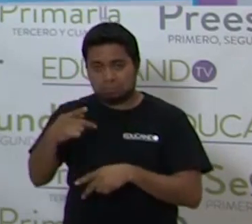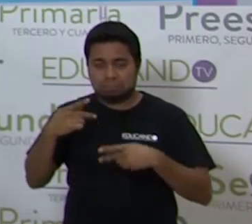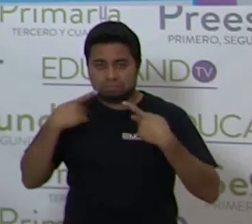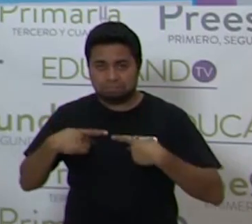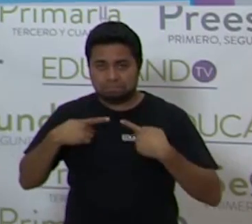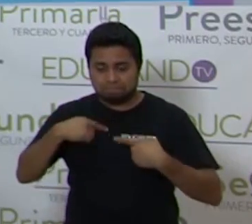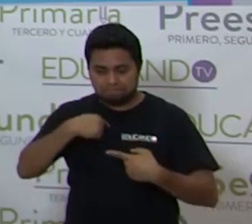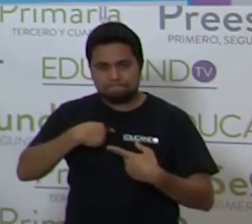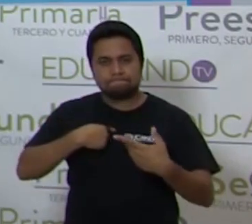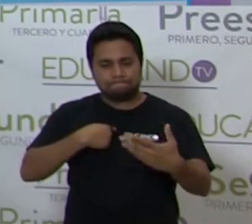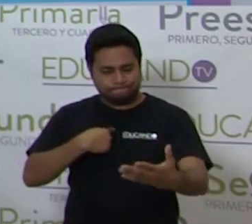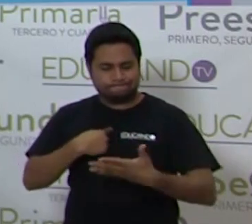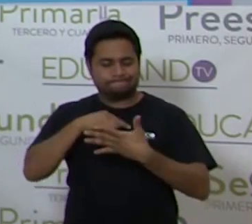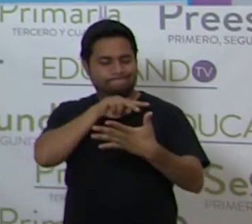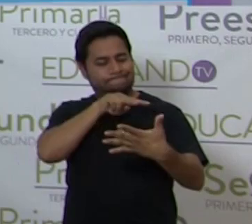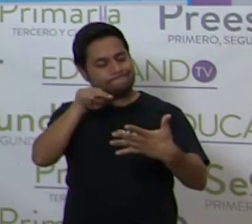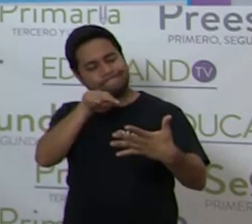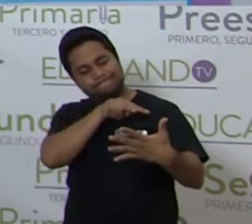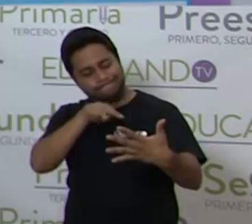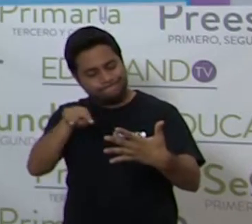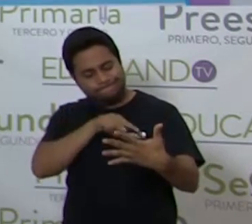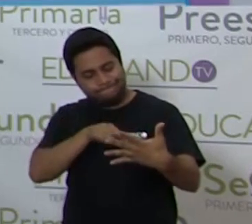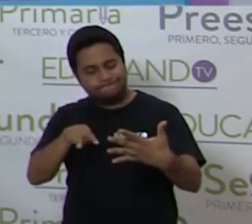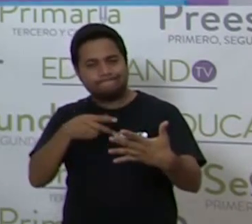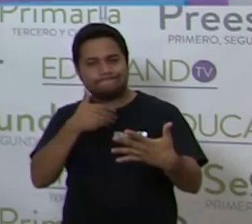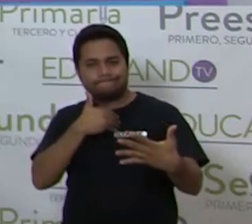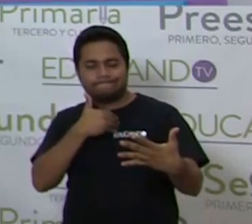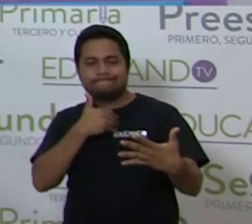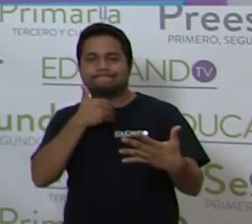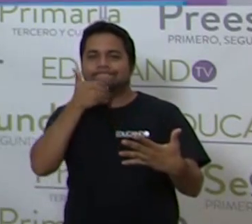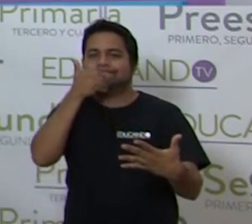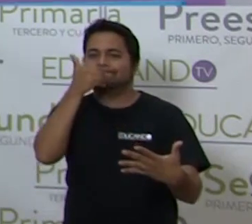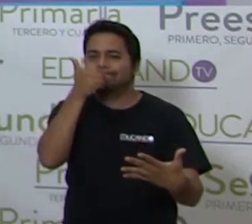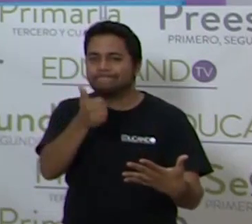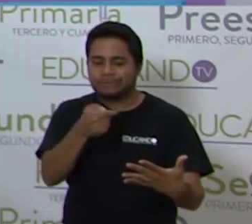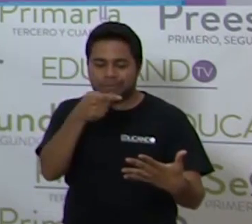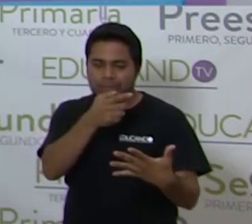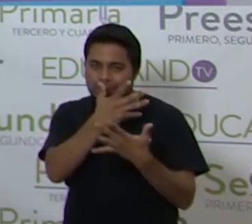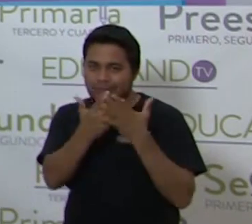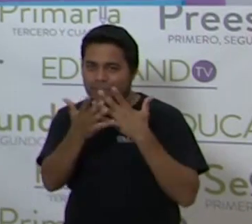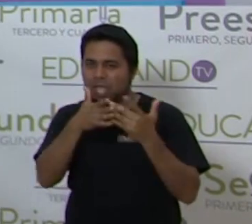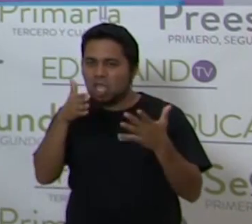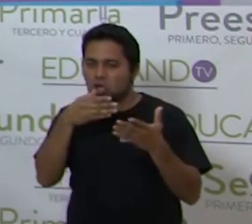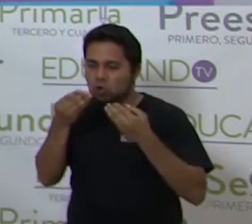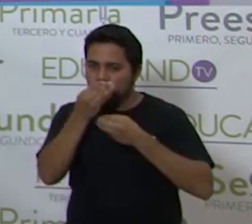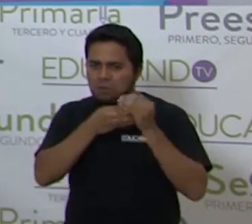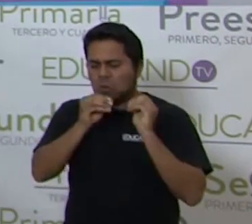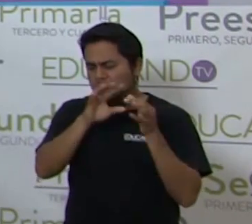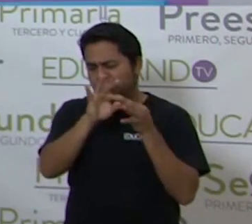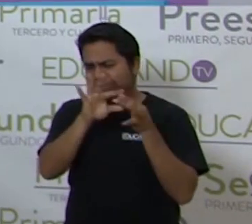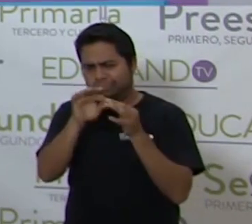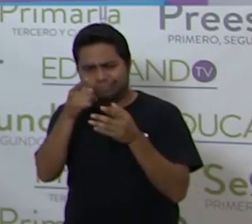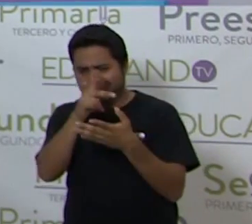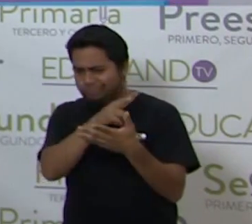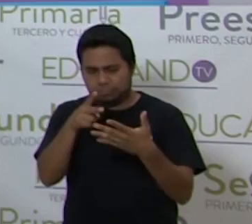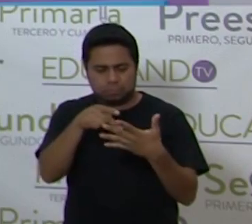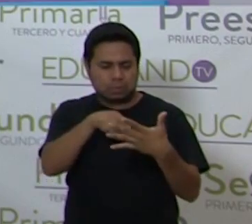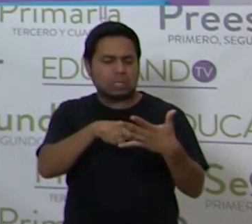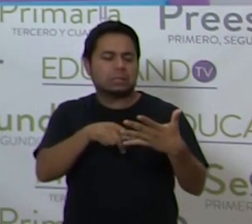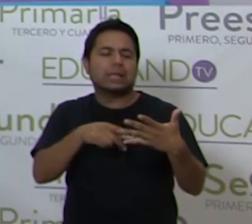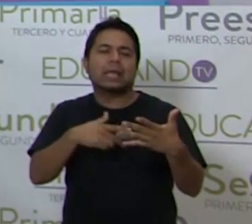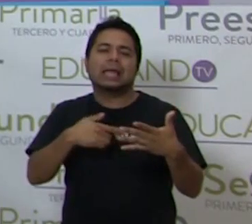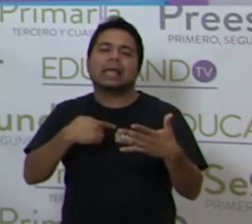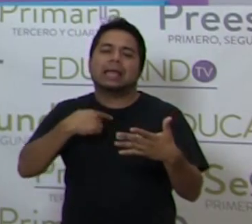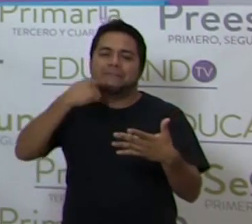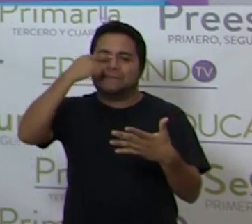está leyendo, a la persona o al receptor de la información que está leyendo dicha receta de cocina o dicho instructivo, que sea muy